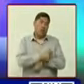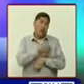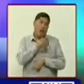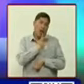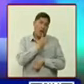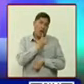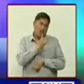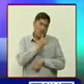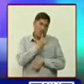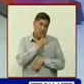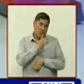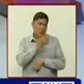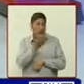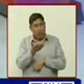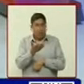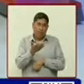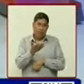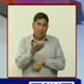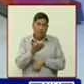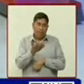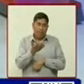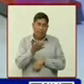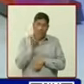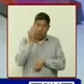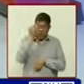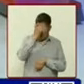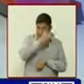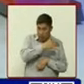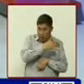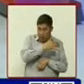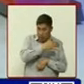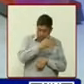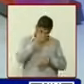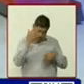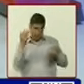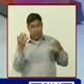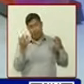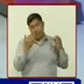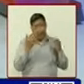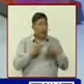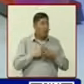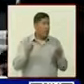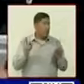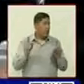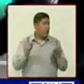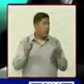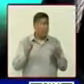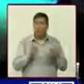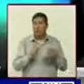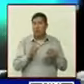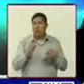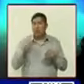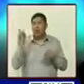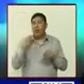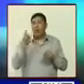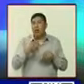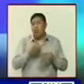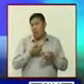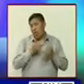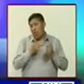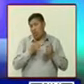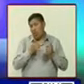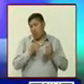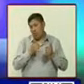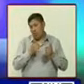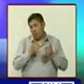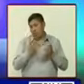alcohol. Yo creo que uno, sí, evidentemente desinhibe a las personas, pero no necesariamente siempre bajo el alcohol es que ocurren